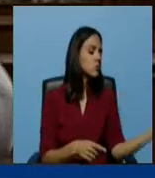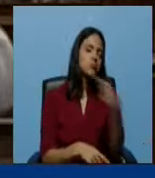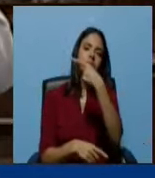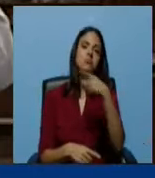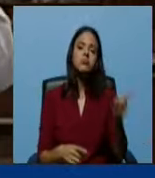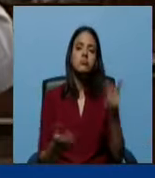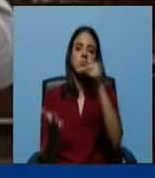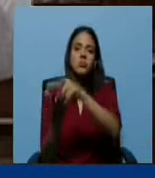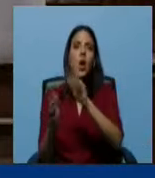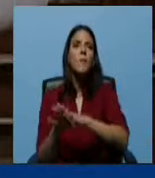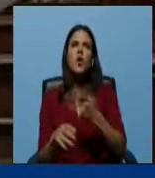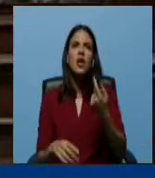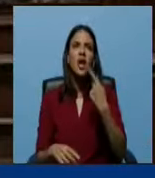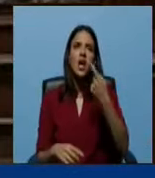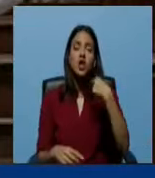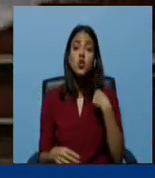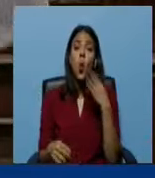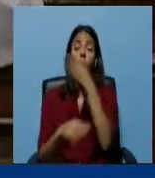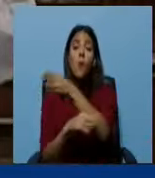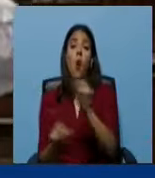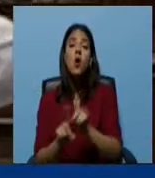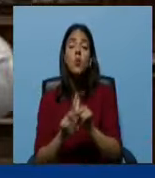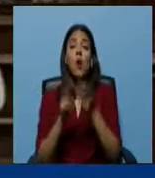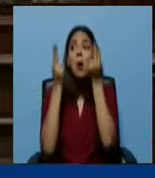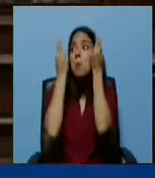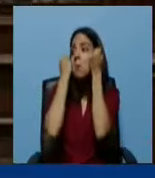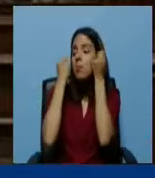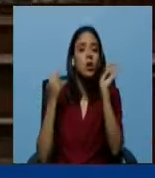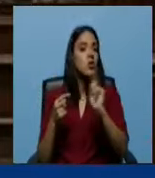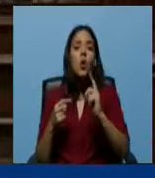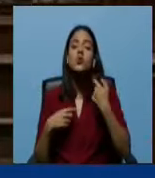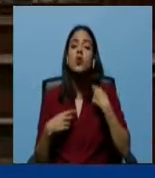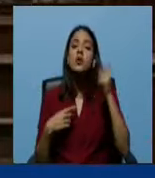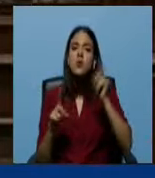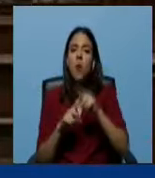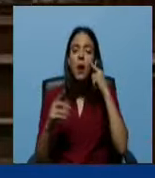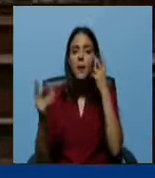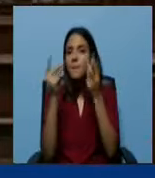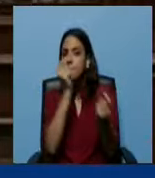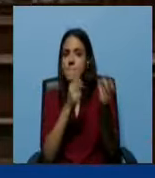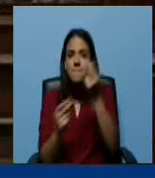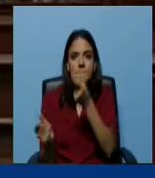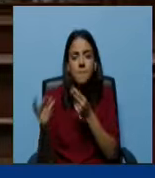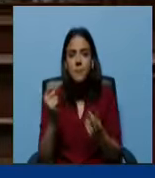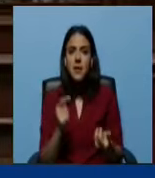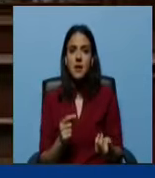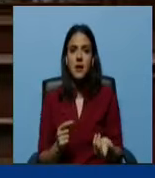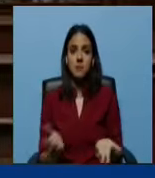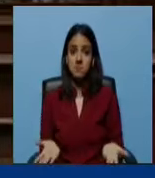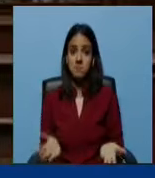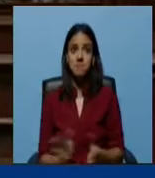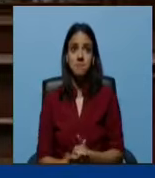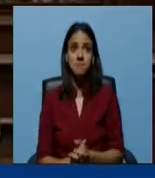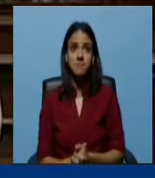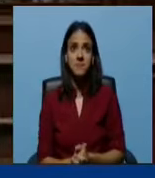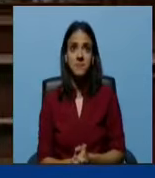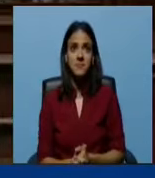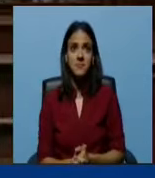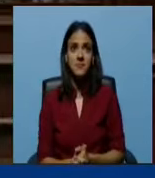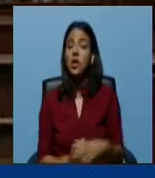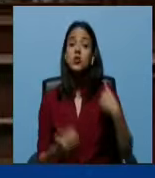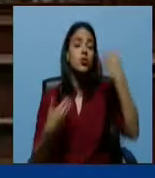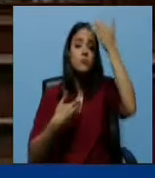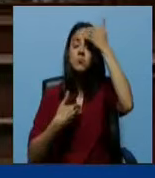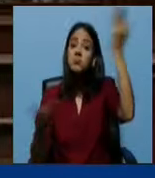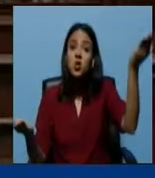puede... lanzarse por el farallón, ni tentar la fuerza y el poder de Dios. No sabía,